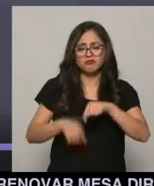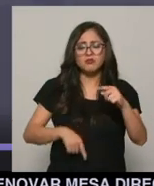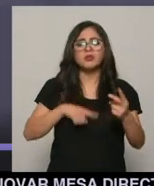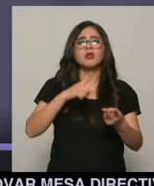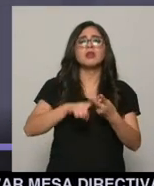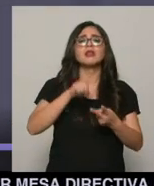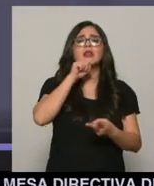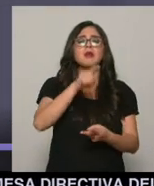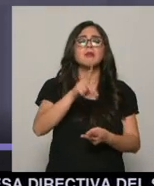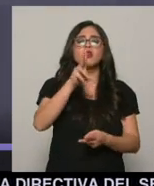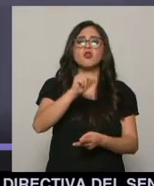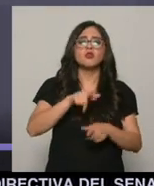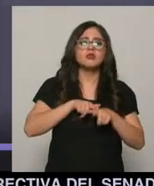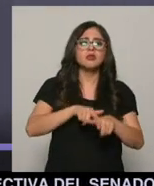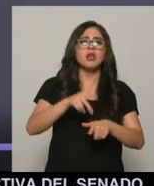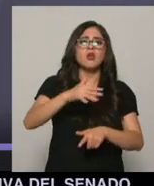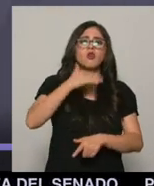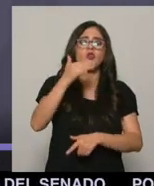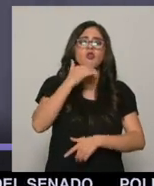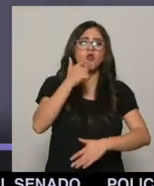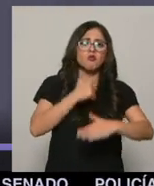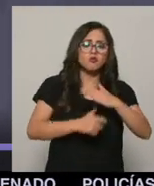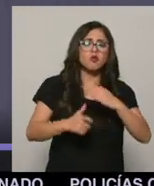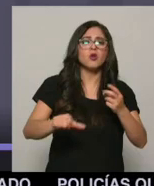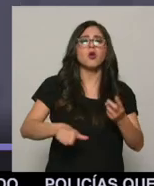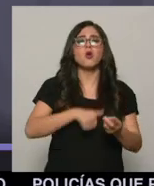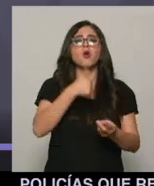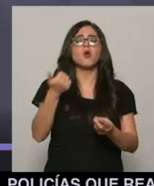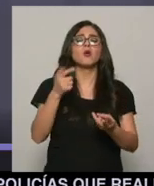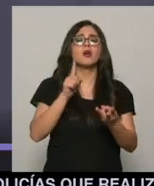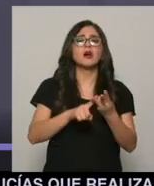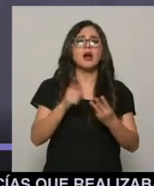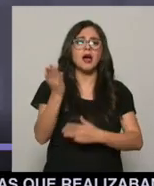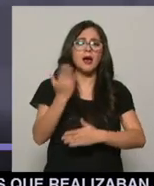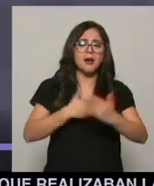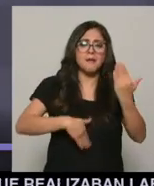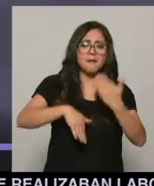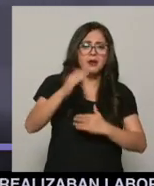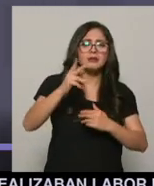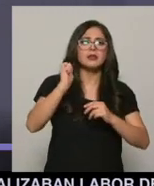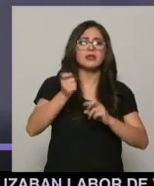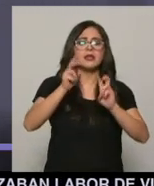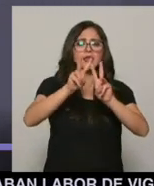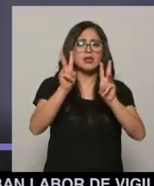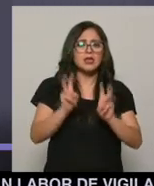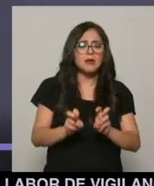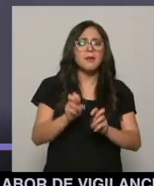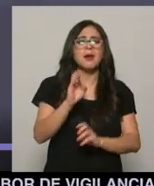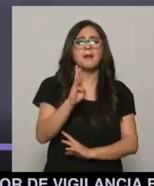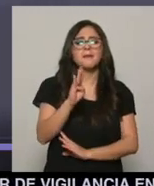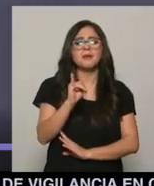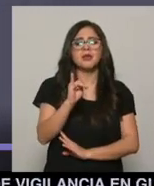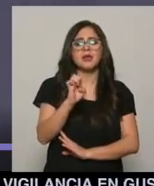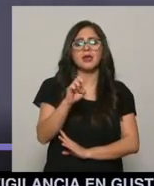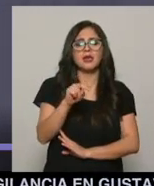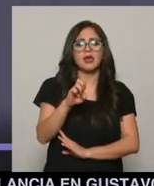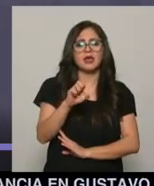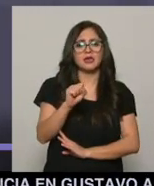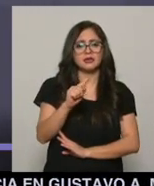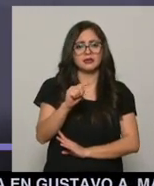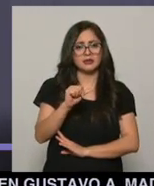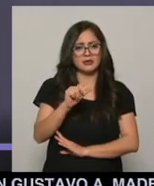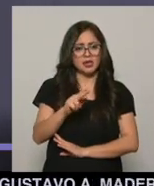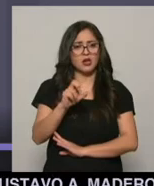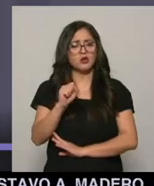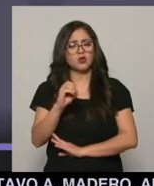contra la corrupción. Un tercer rubro de avances y logros tiene que ver con los temas de bienestar social. También hubo autocrítica en